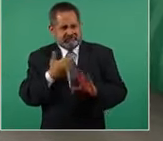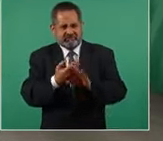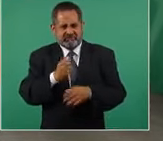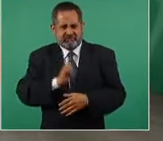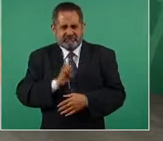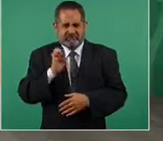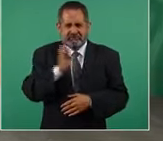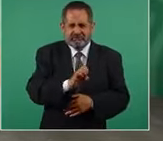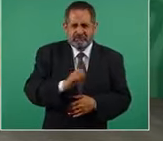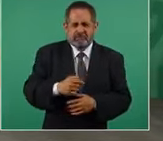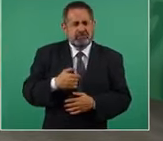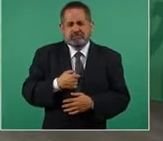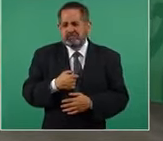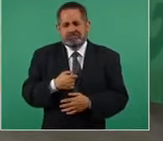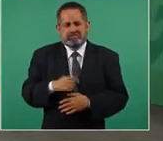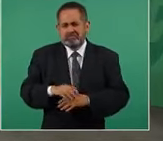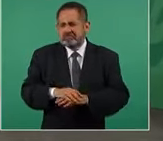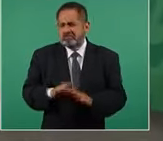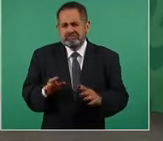odios.